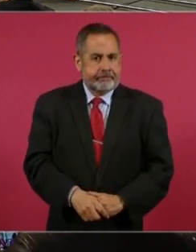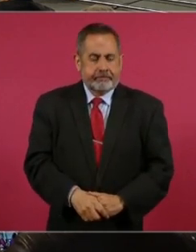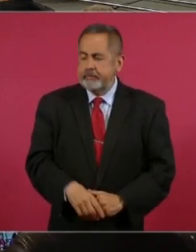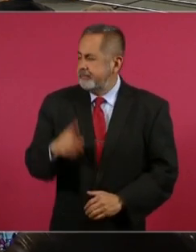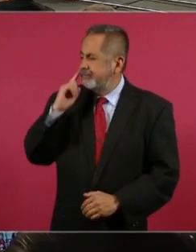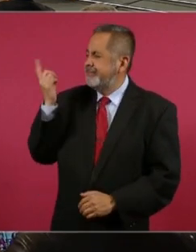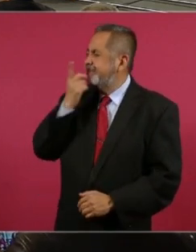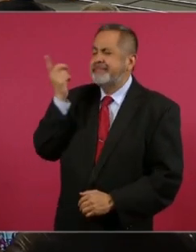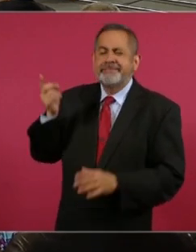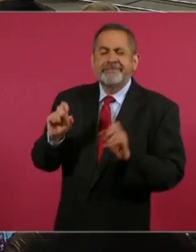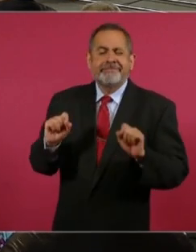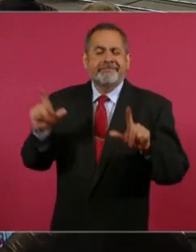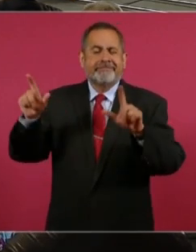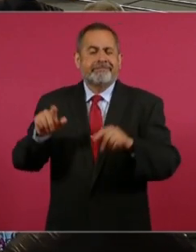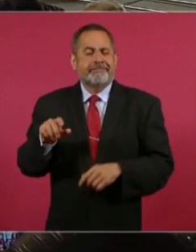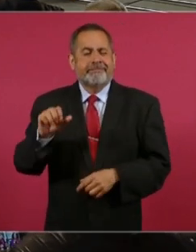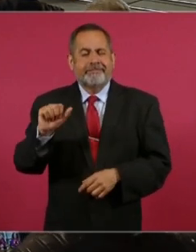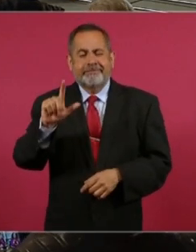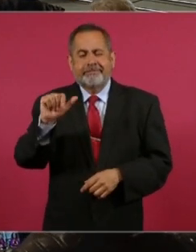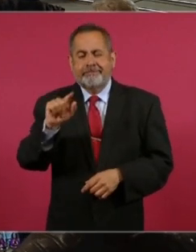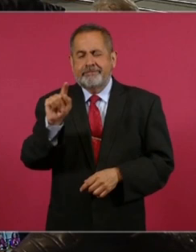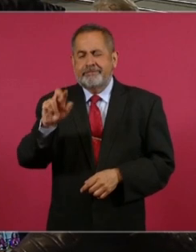A ver qué dice Alarac.